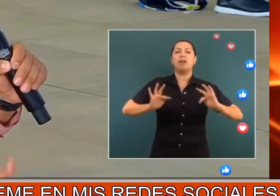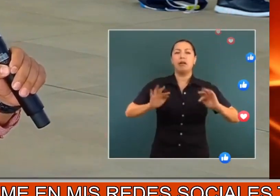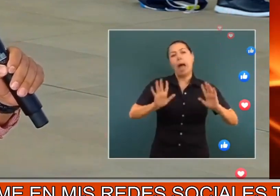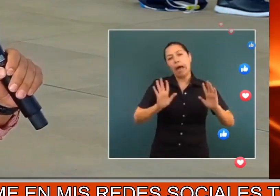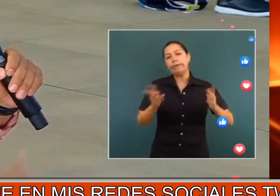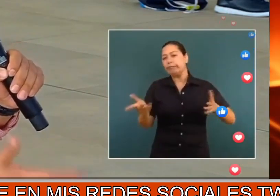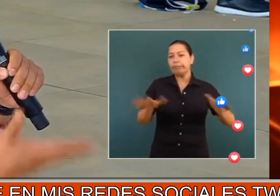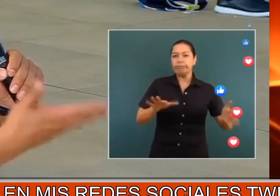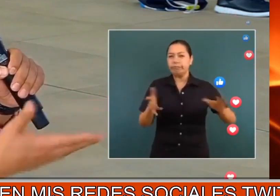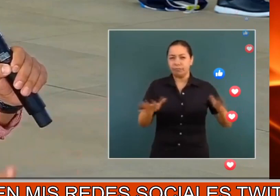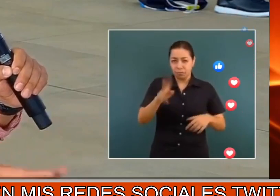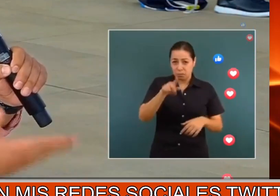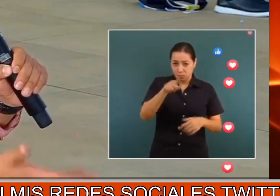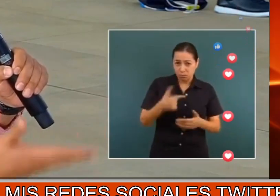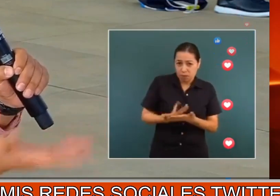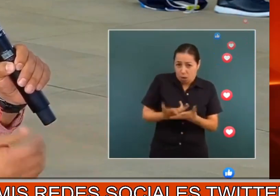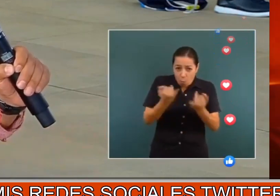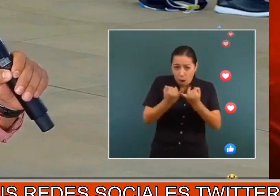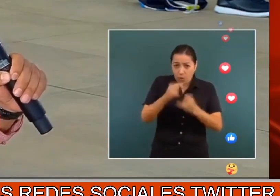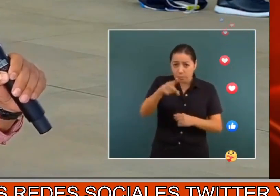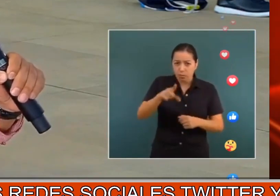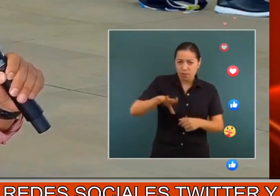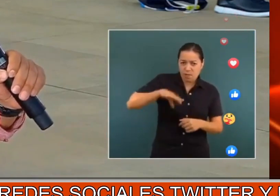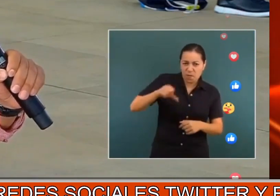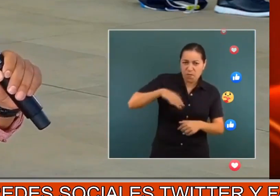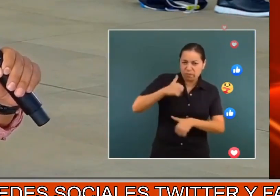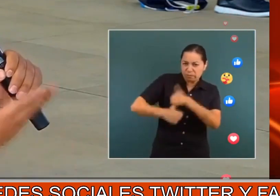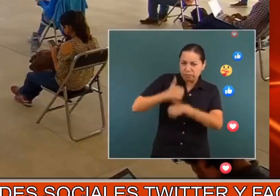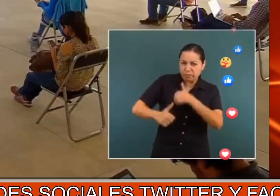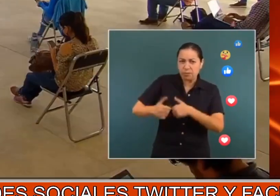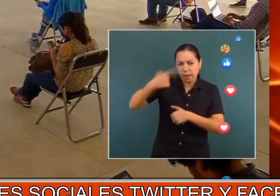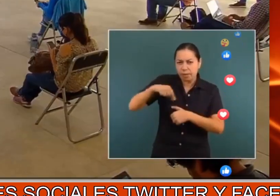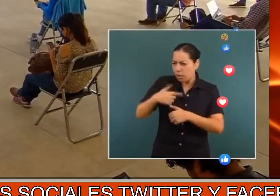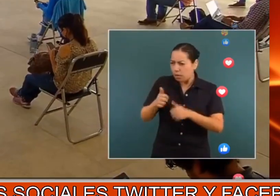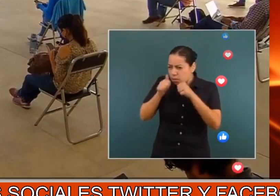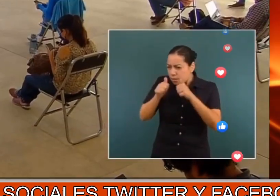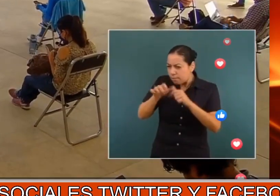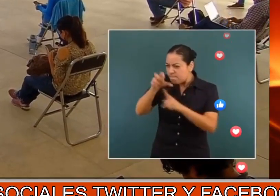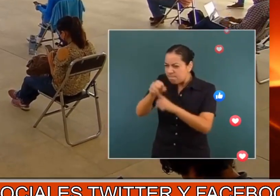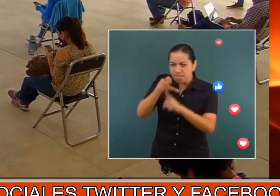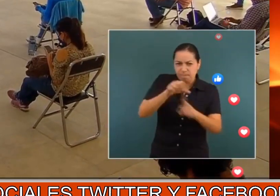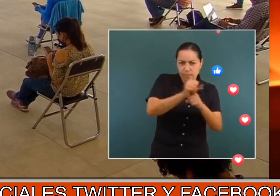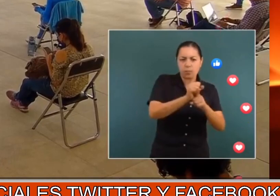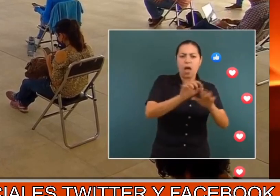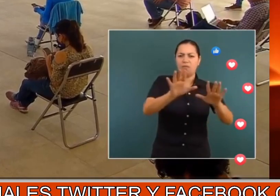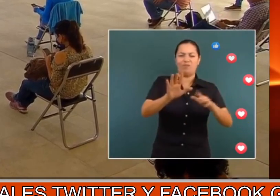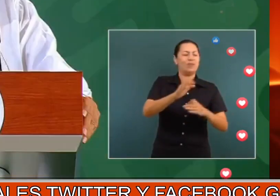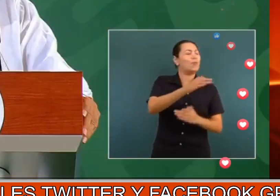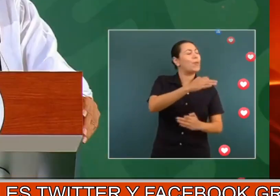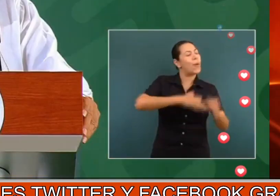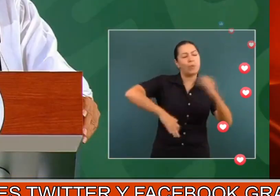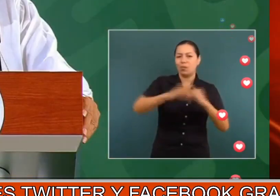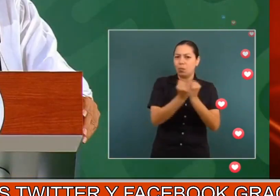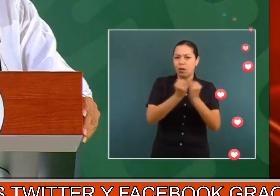aquí también está haciendo este trabajo, este esfuerzo para unas capturas importantes, presidente. En todos lados, que no quede